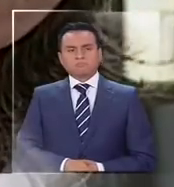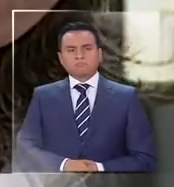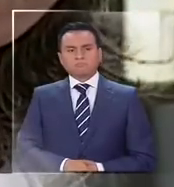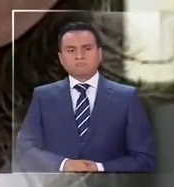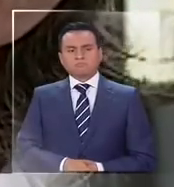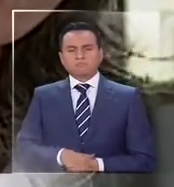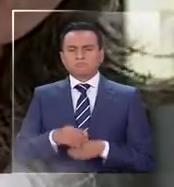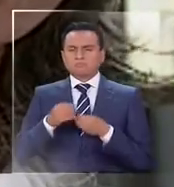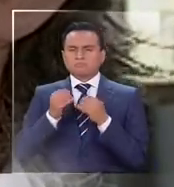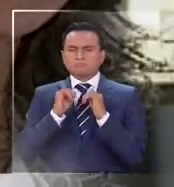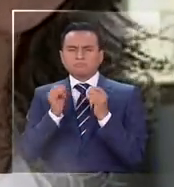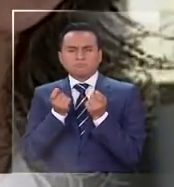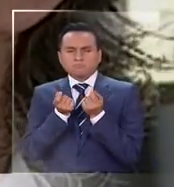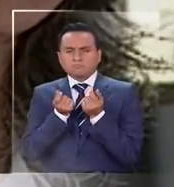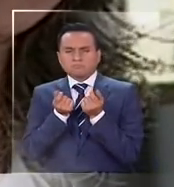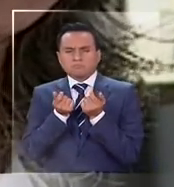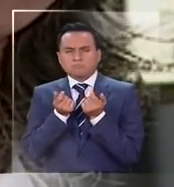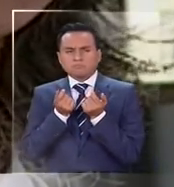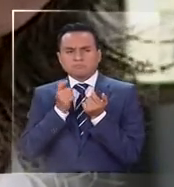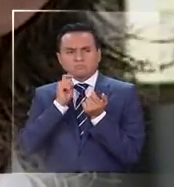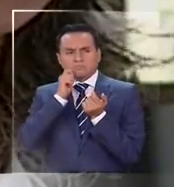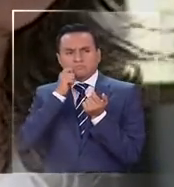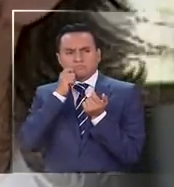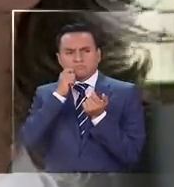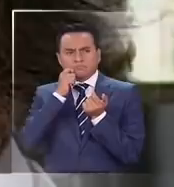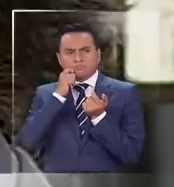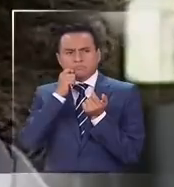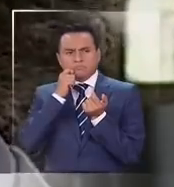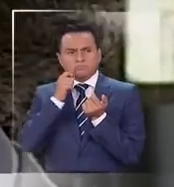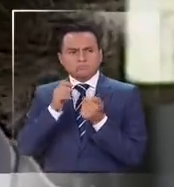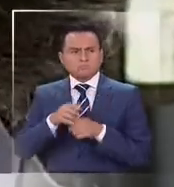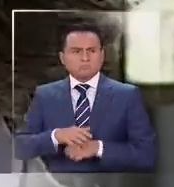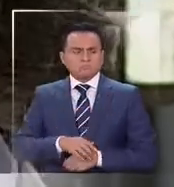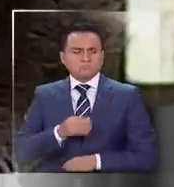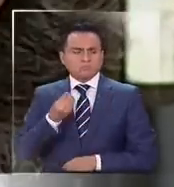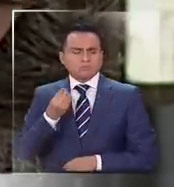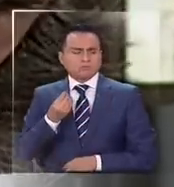Fue un poco... la sensación media... bueno...